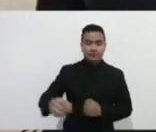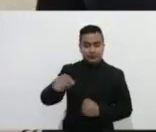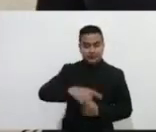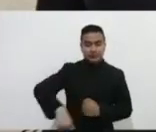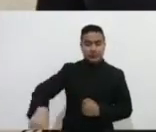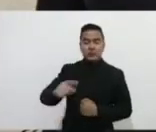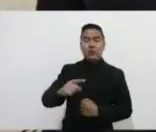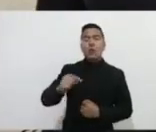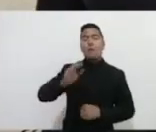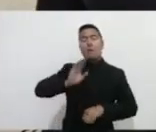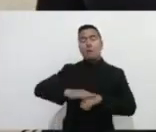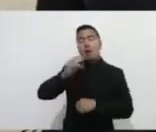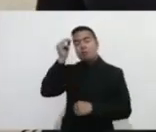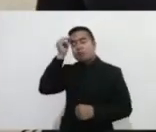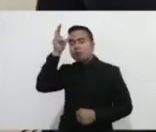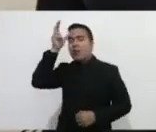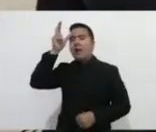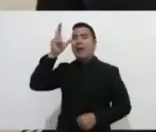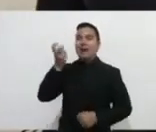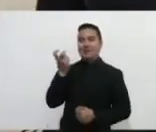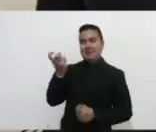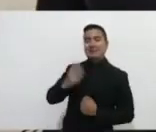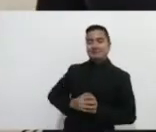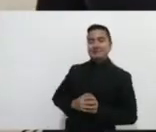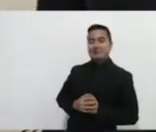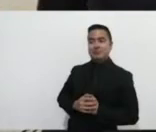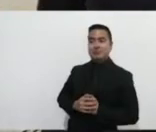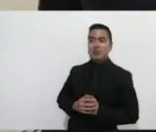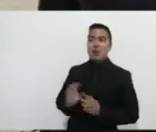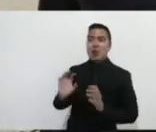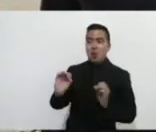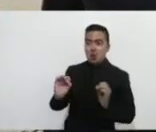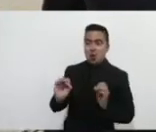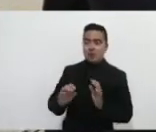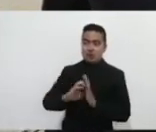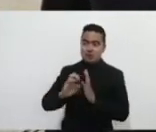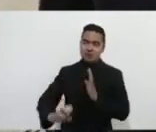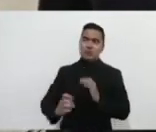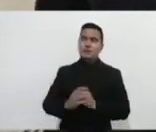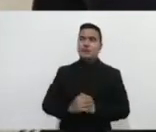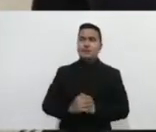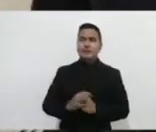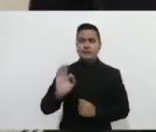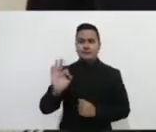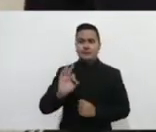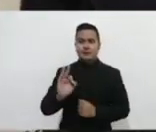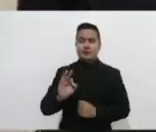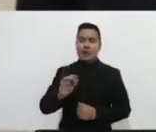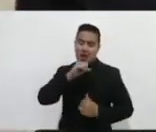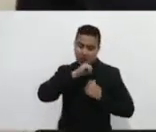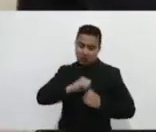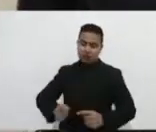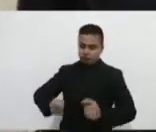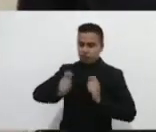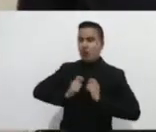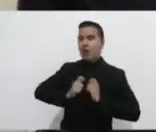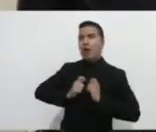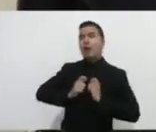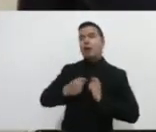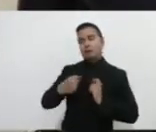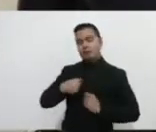base de que ellos son más inteligentes que los hombres o que pueden ocupar esos cargos con mayor